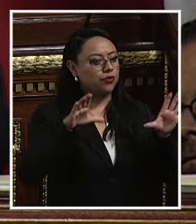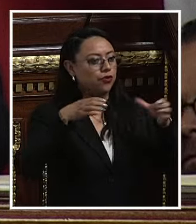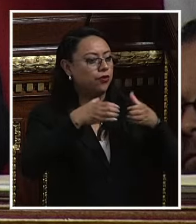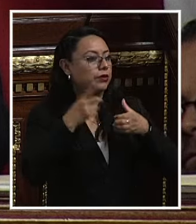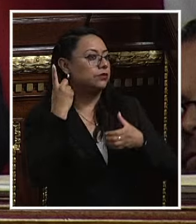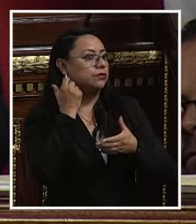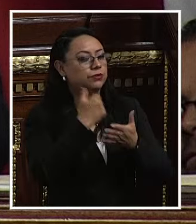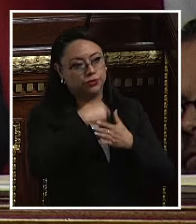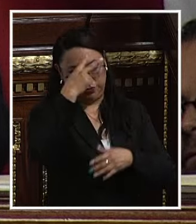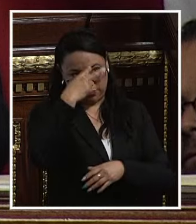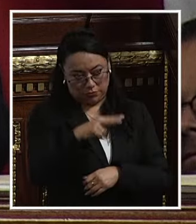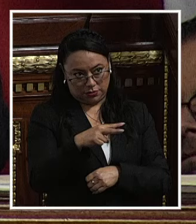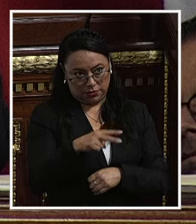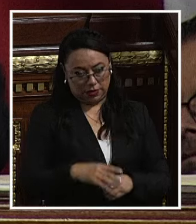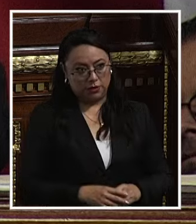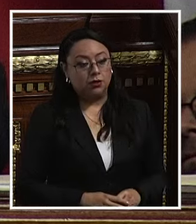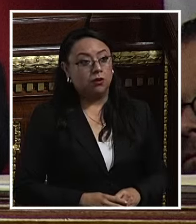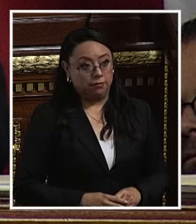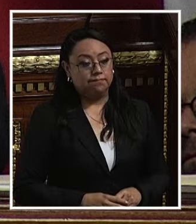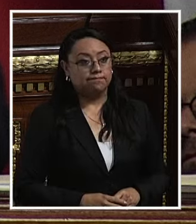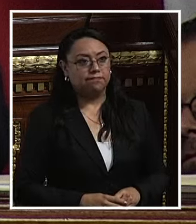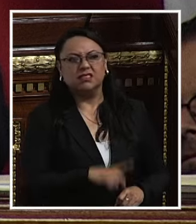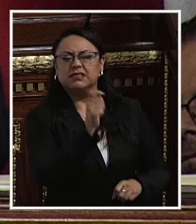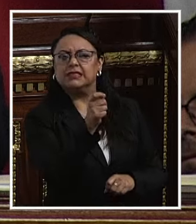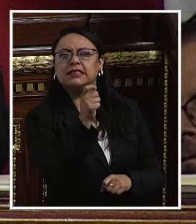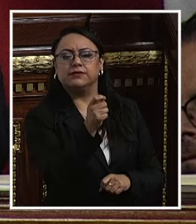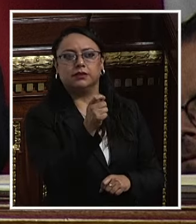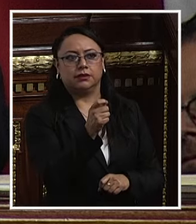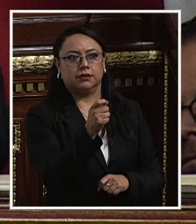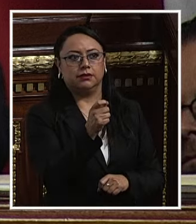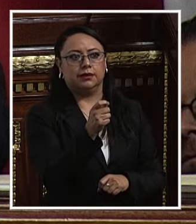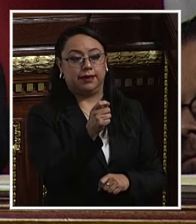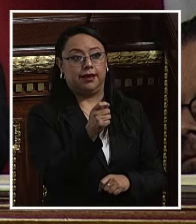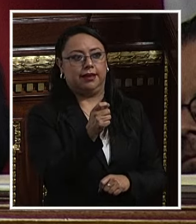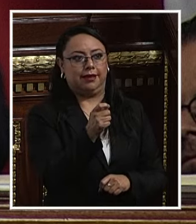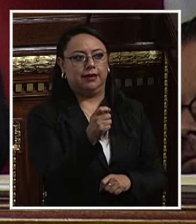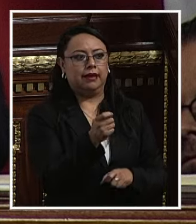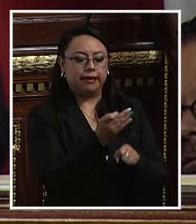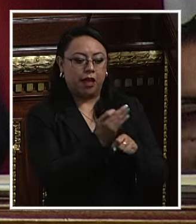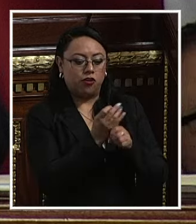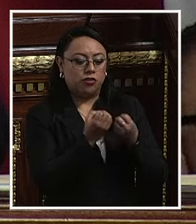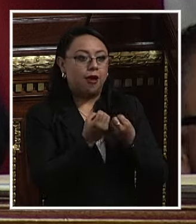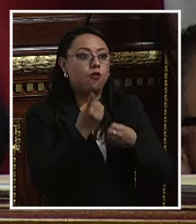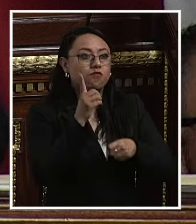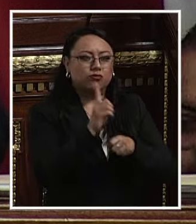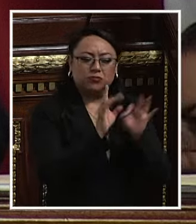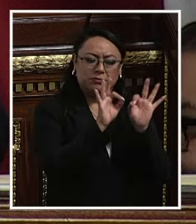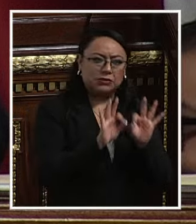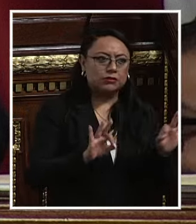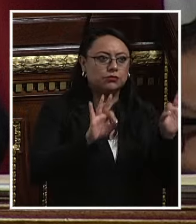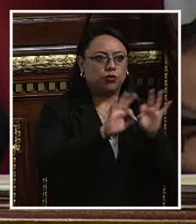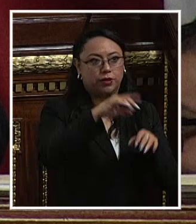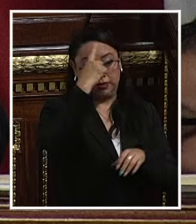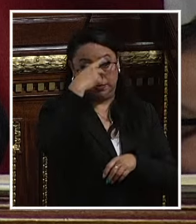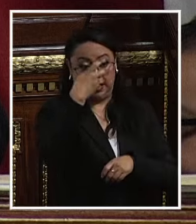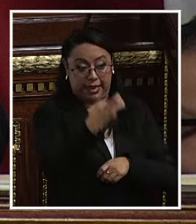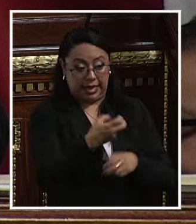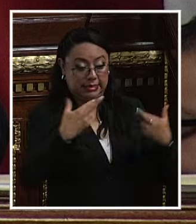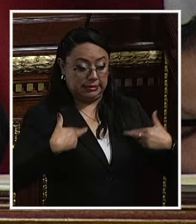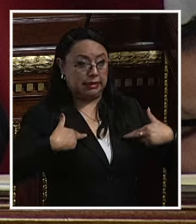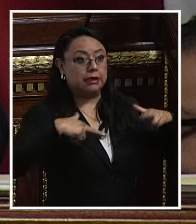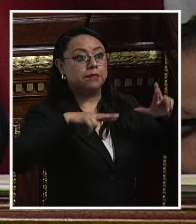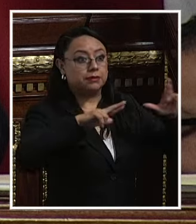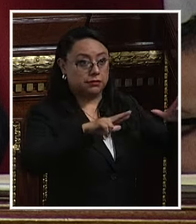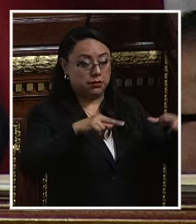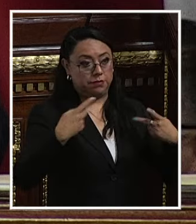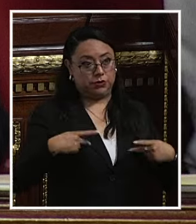México y con ello inicia una gran oportunidad para dar a este órgano de representación